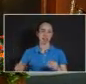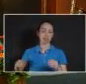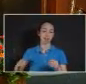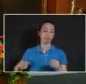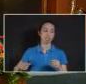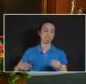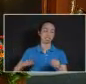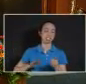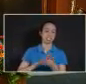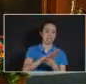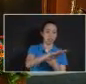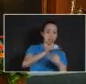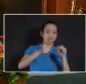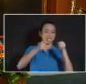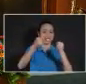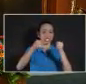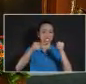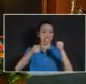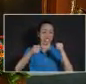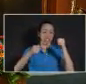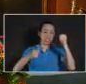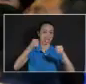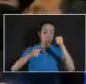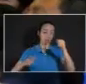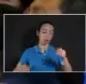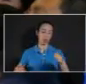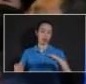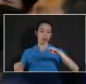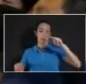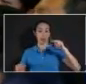Y después para adelante.